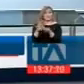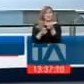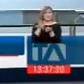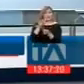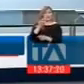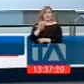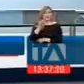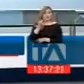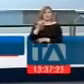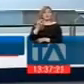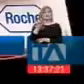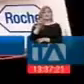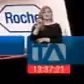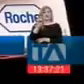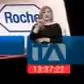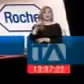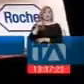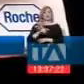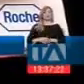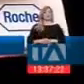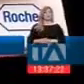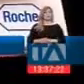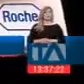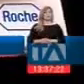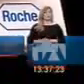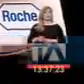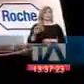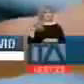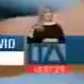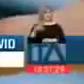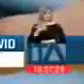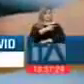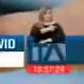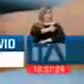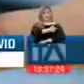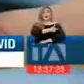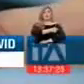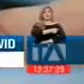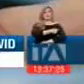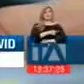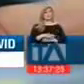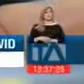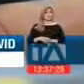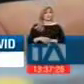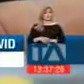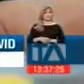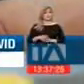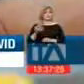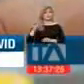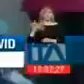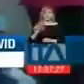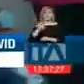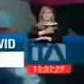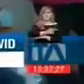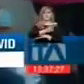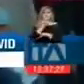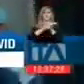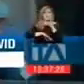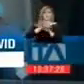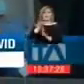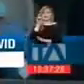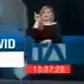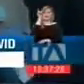Muñoz. Se trata de estas ampollas, Aptemra o más conocida como Tocilizumab, que durante los días más